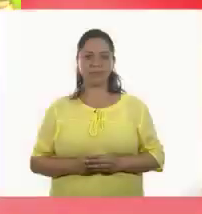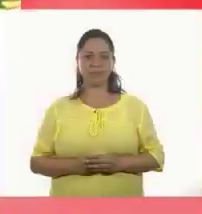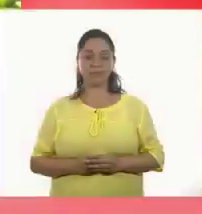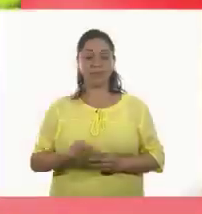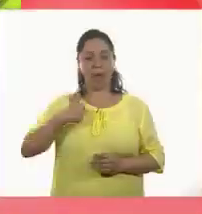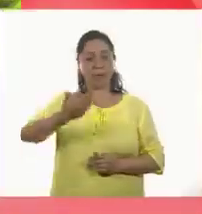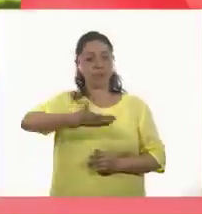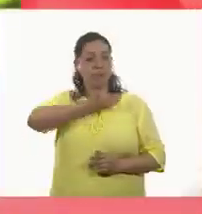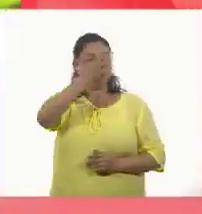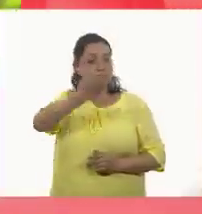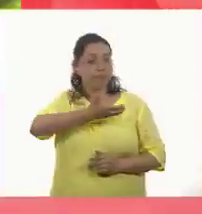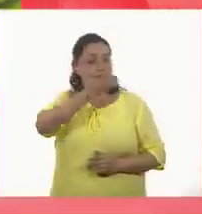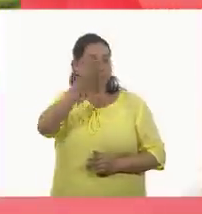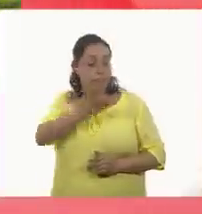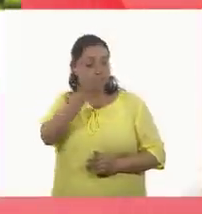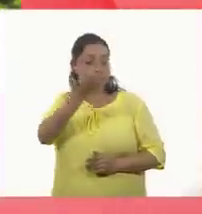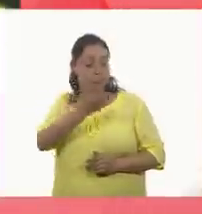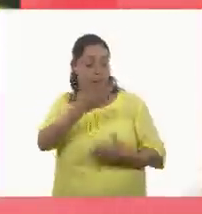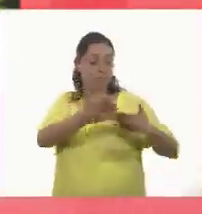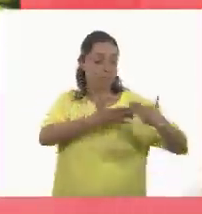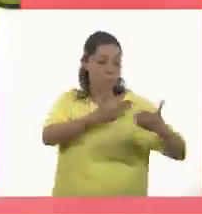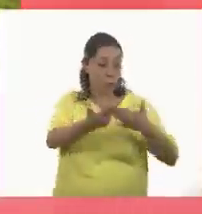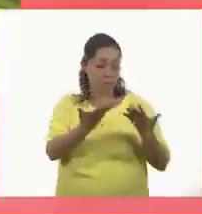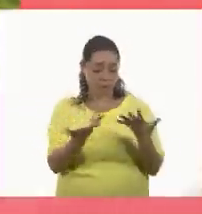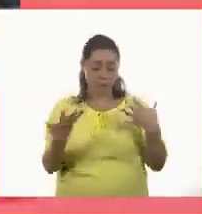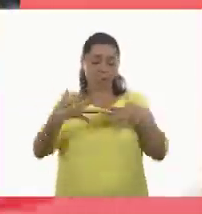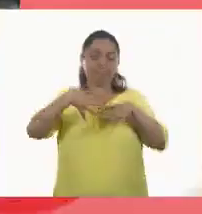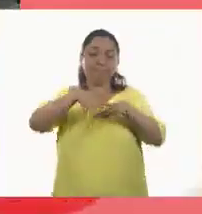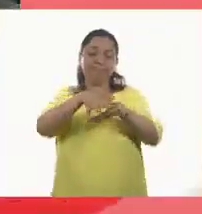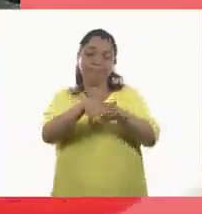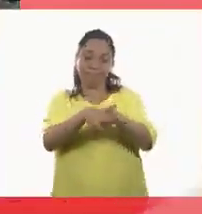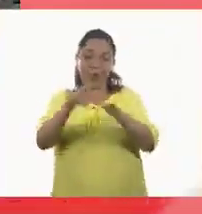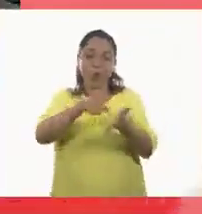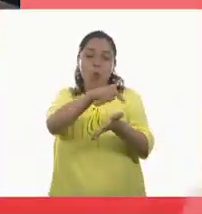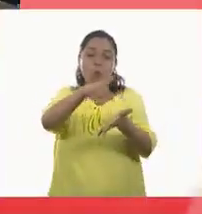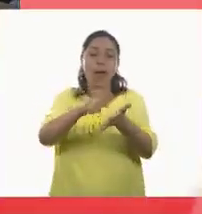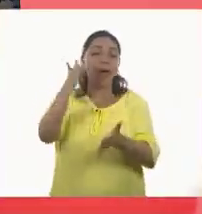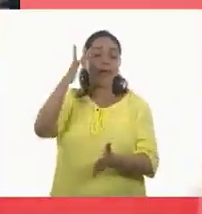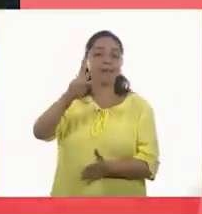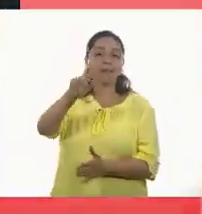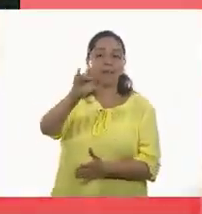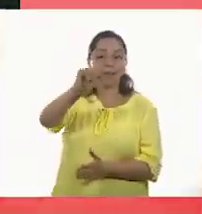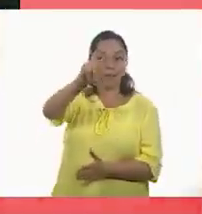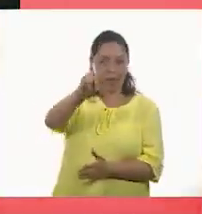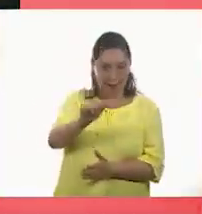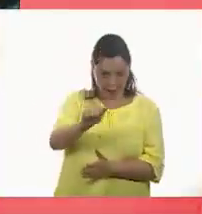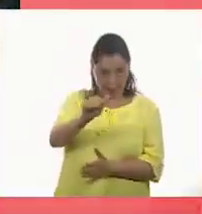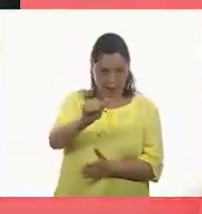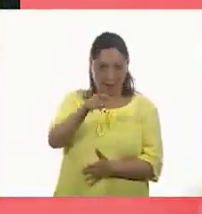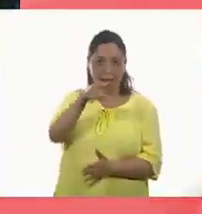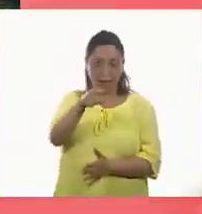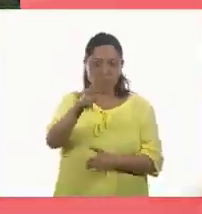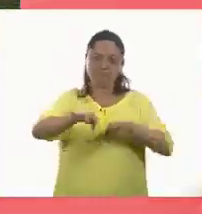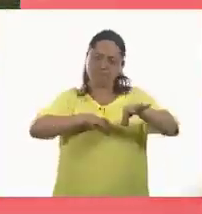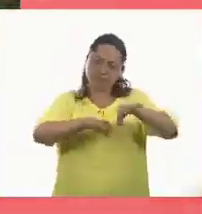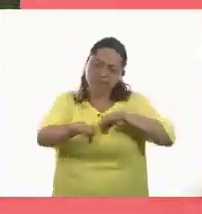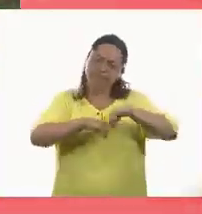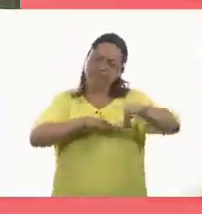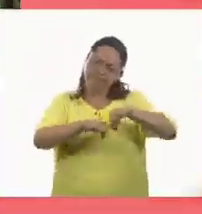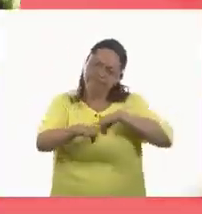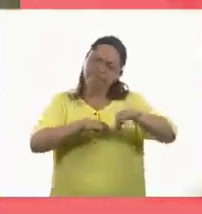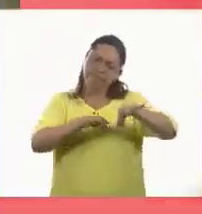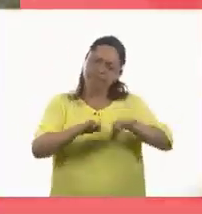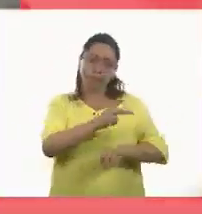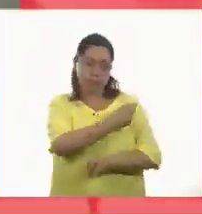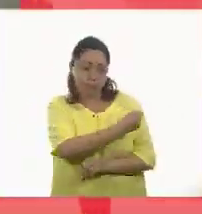Lo tradicional se funde con lo moderno en la empacadora Santa Rita. El trabajo decidido, incansable y arduo de